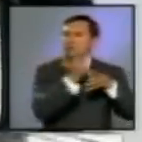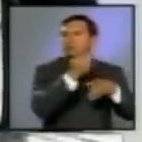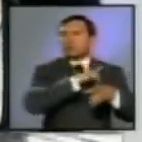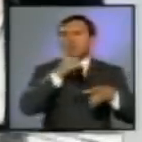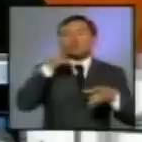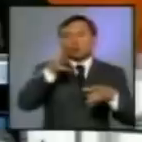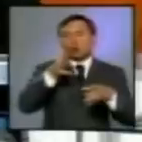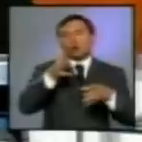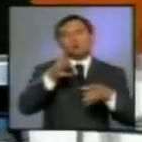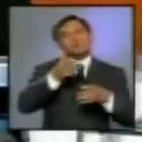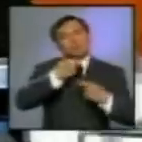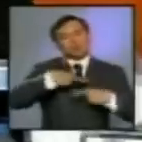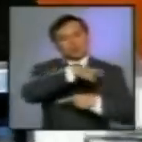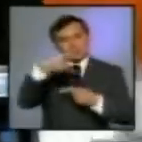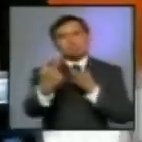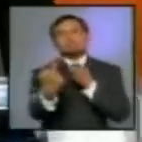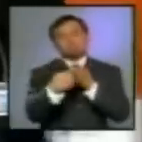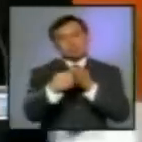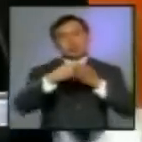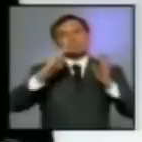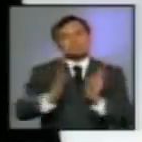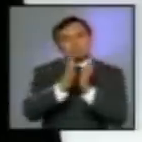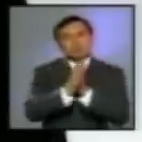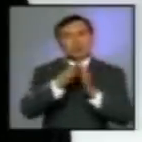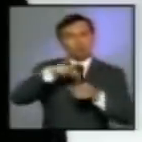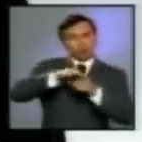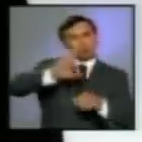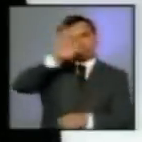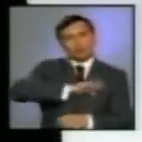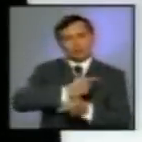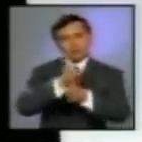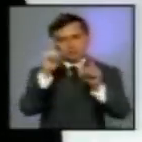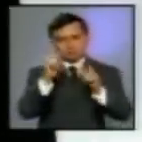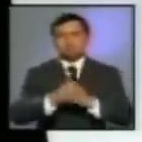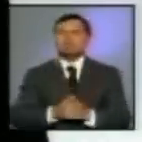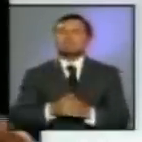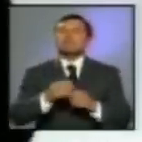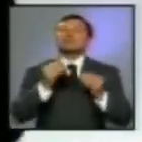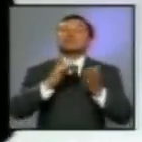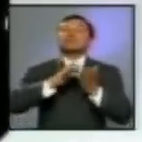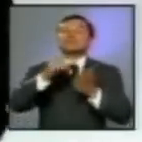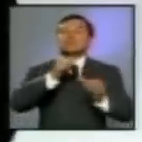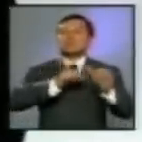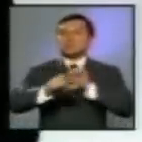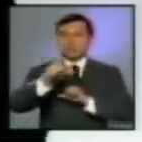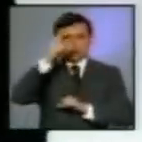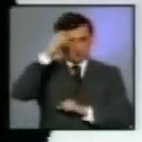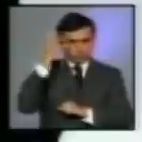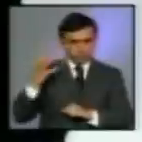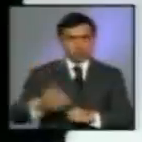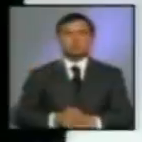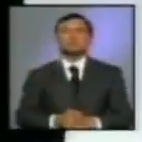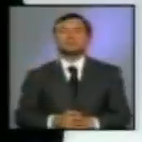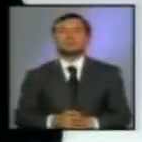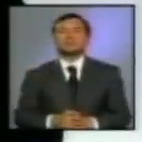los ciudadanos. Muchas gracias. Y tiene la palabra Gabriel Cuadri. Desde luego que es fundamental hacer cambios